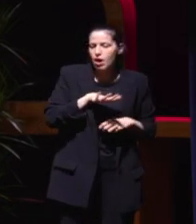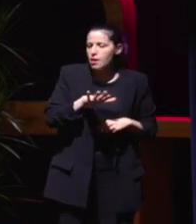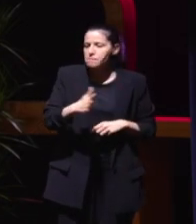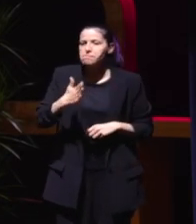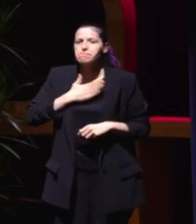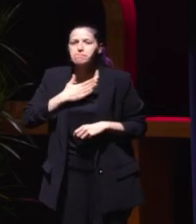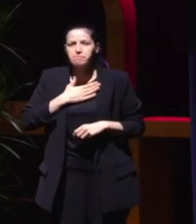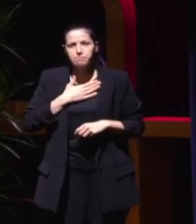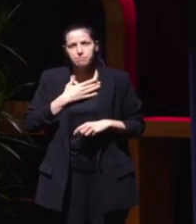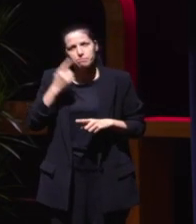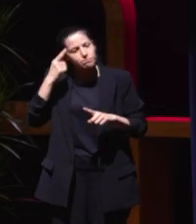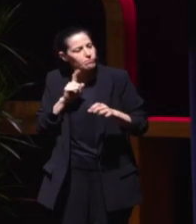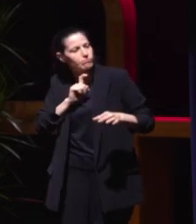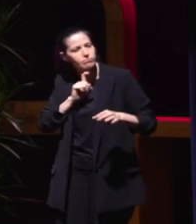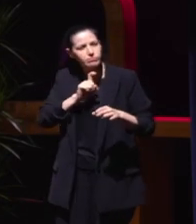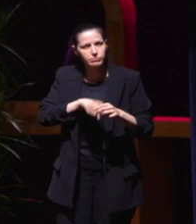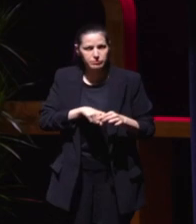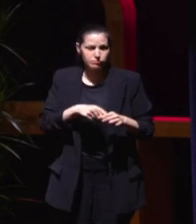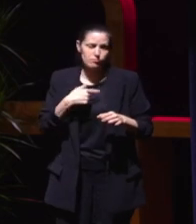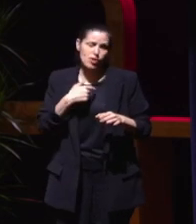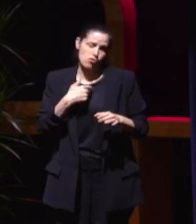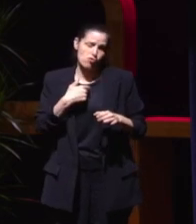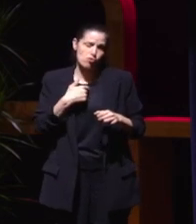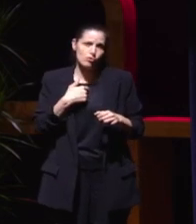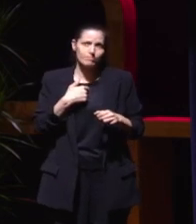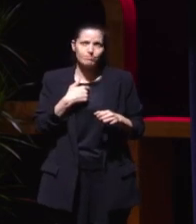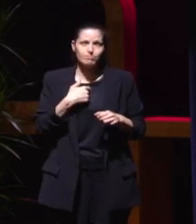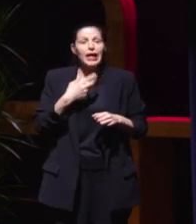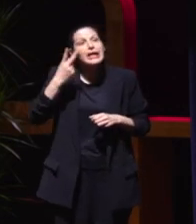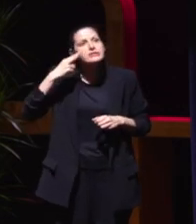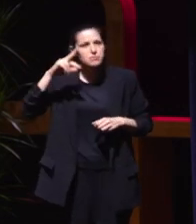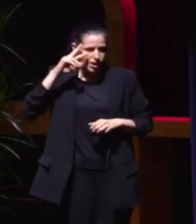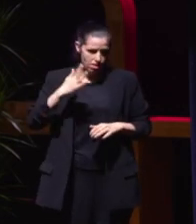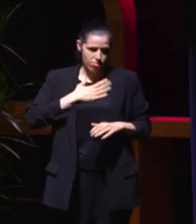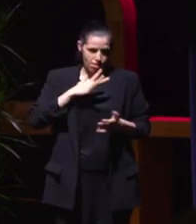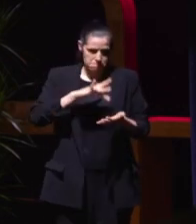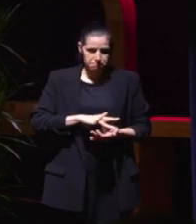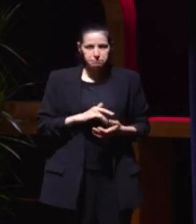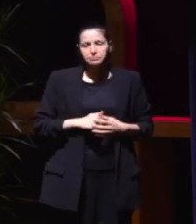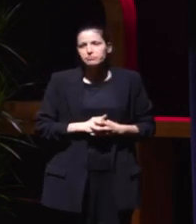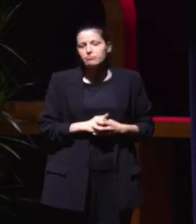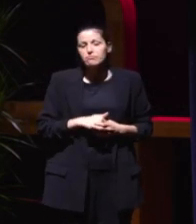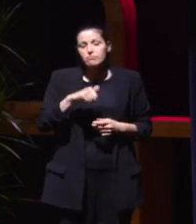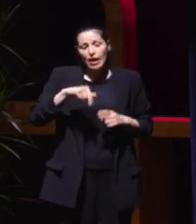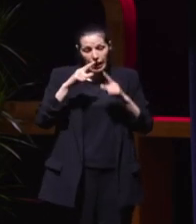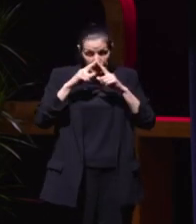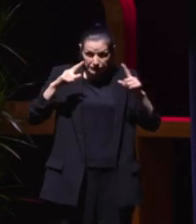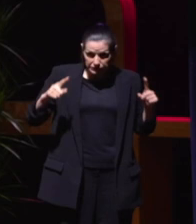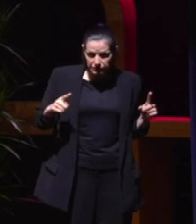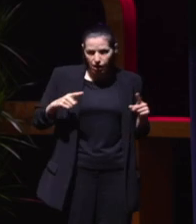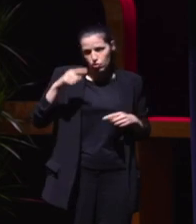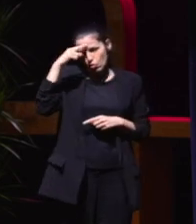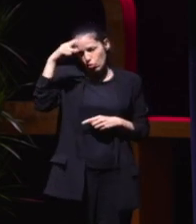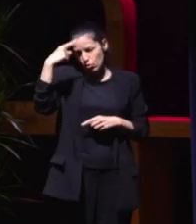el codo esa ha sido mi experiencia y este año he visto un documental